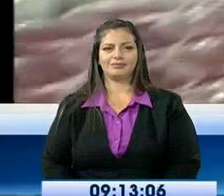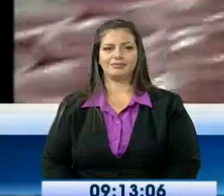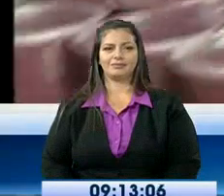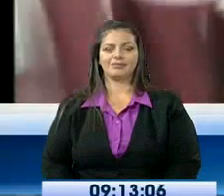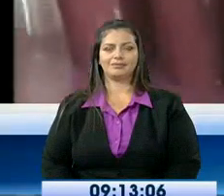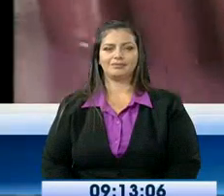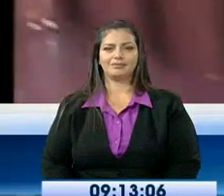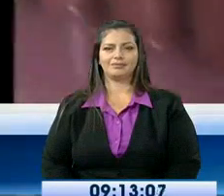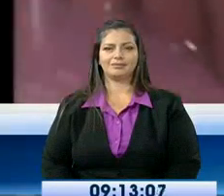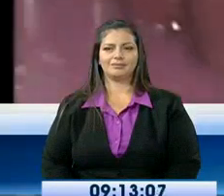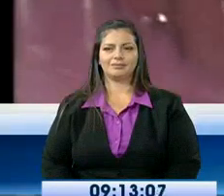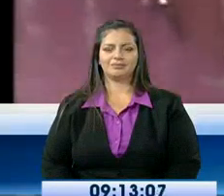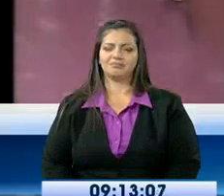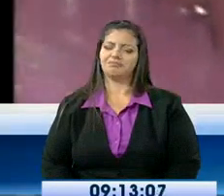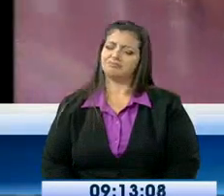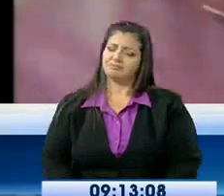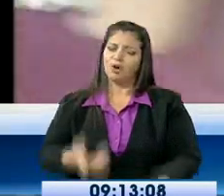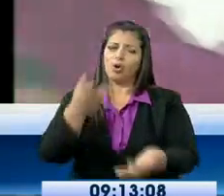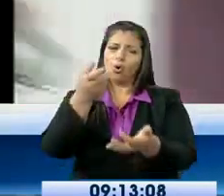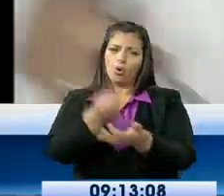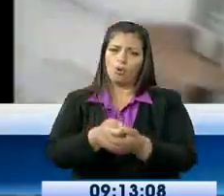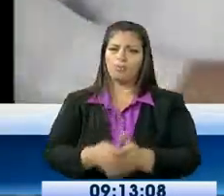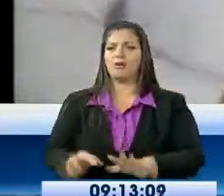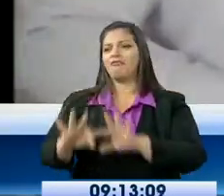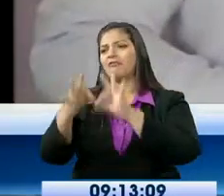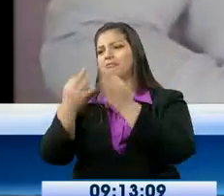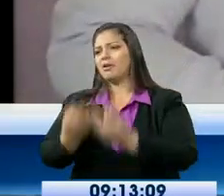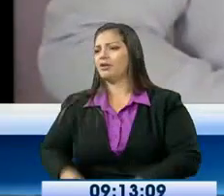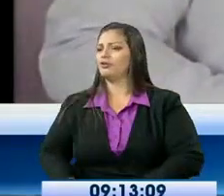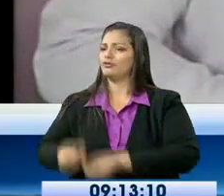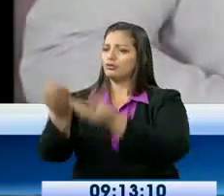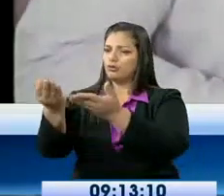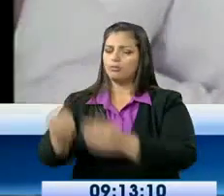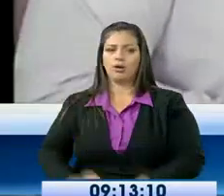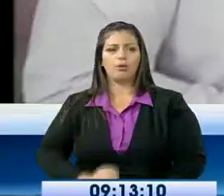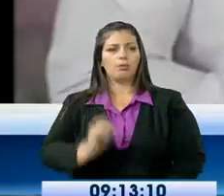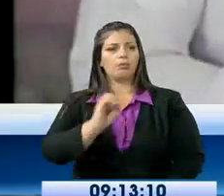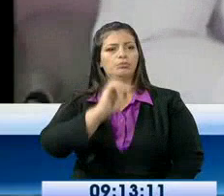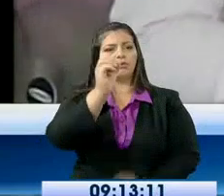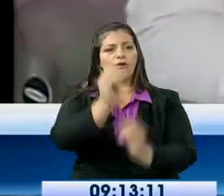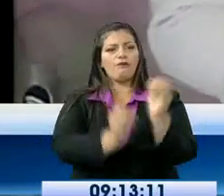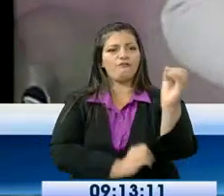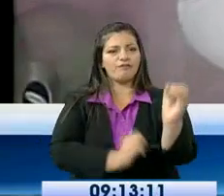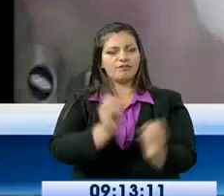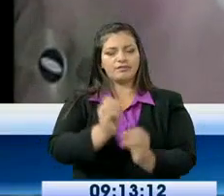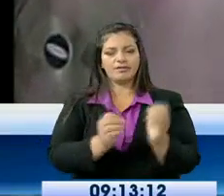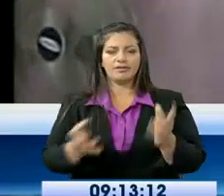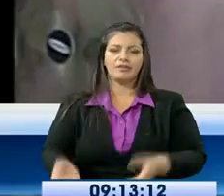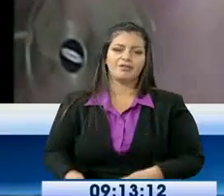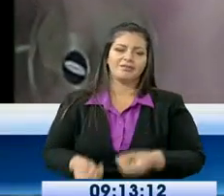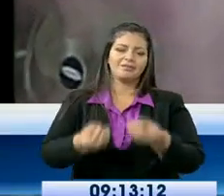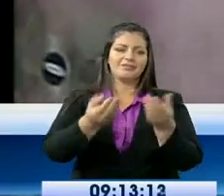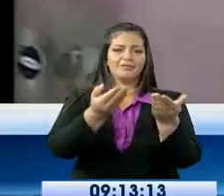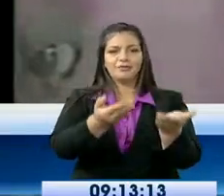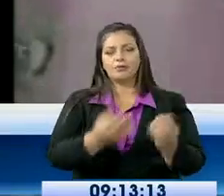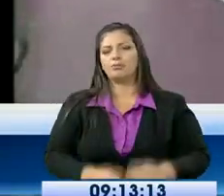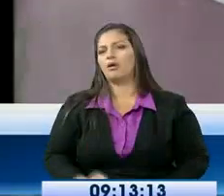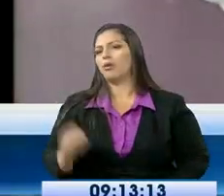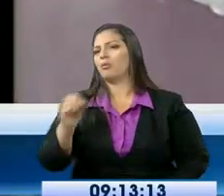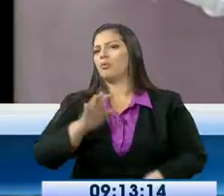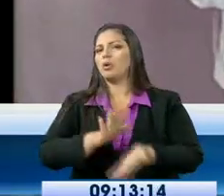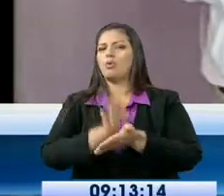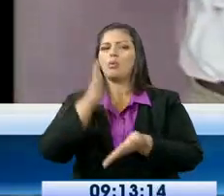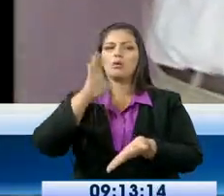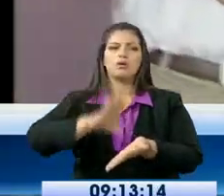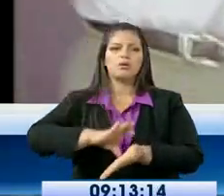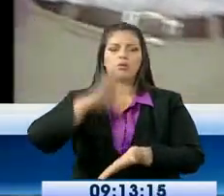compártala, llévela para su familia, llévela a su trabajo, a su oficina, llévela al plantel donde trabaja. Lo importante es, por ejemplo,